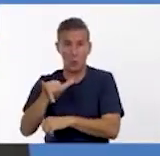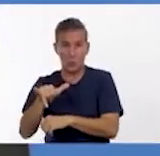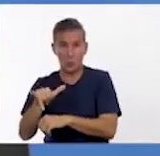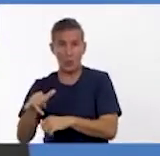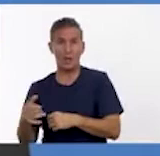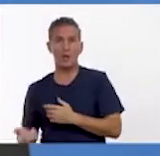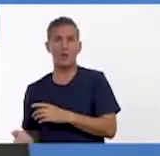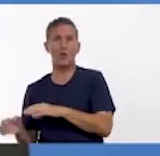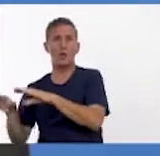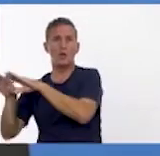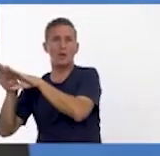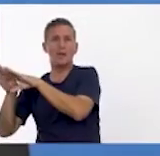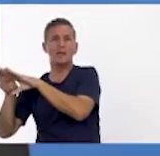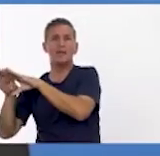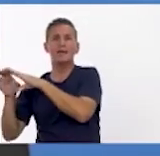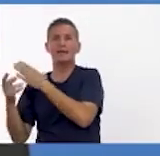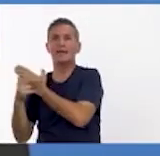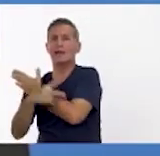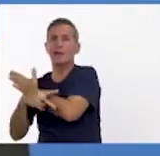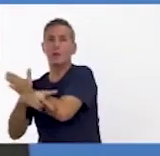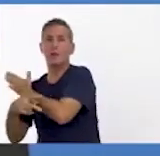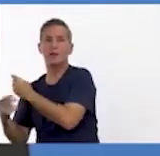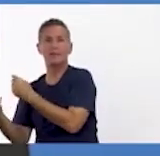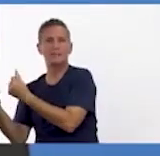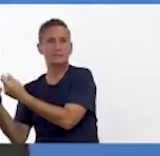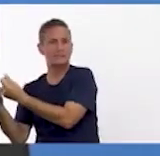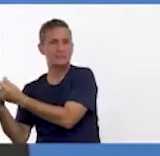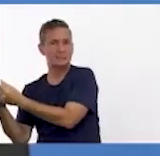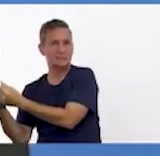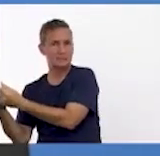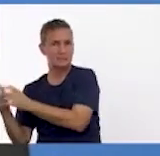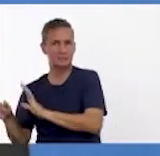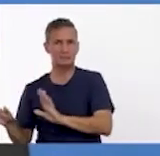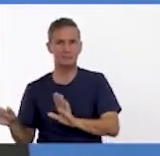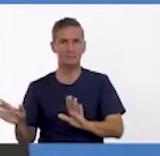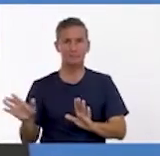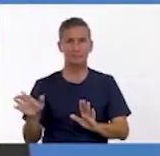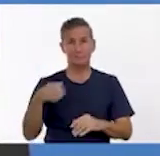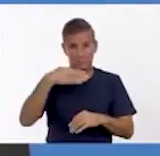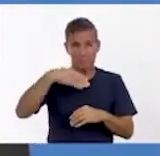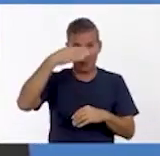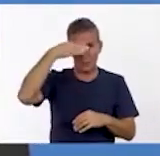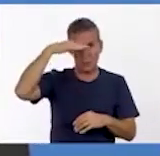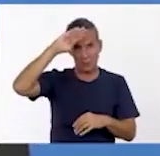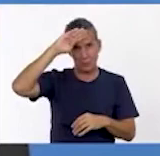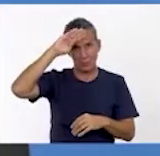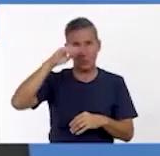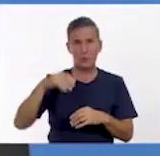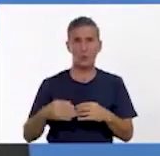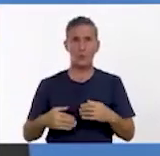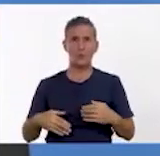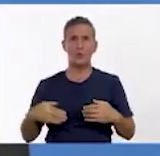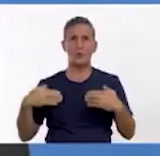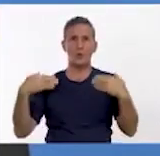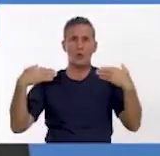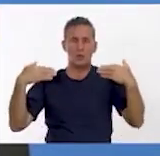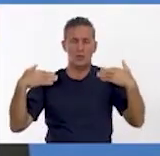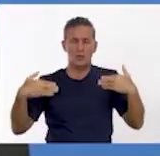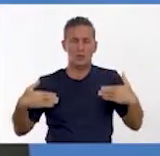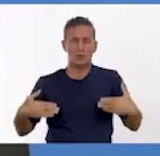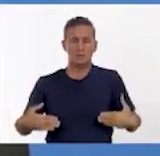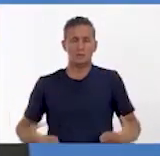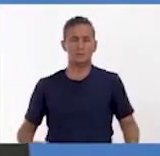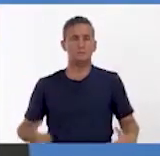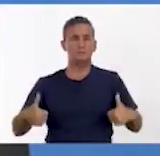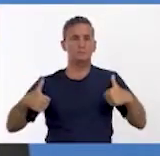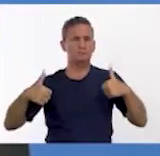desarrollados, dijimos que es de 78,8 por 78. En el 78 de esperanza de vida